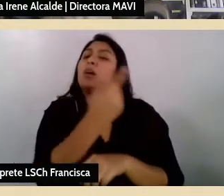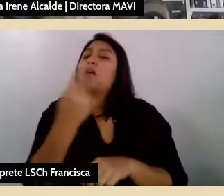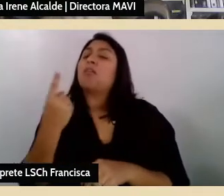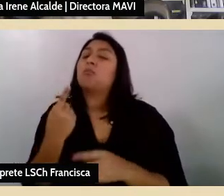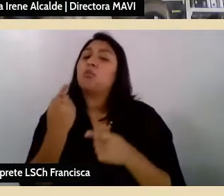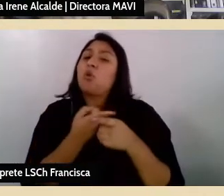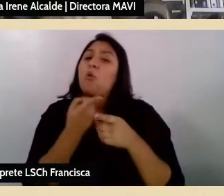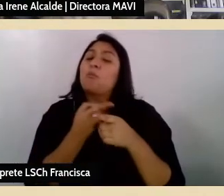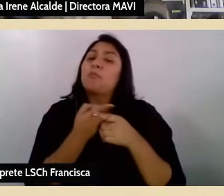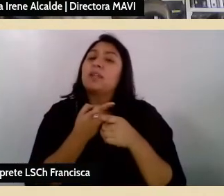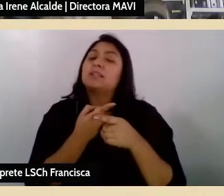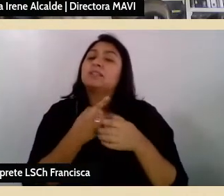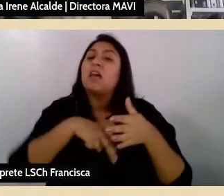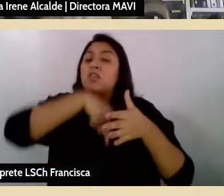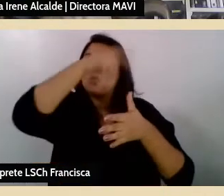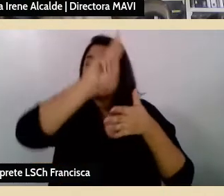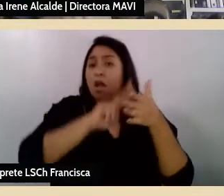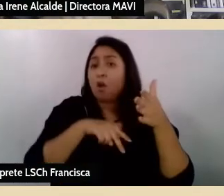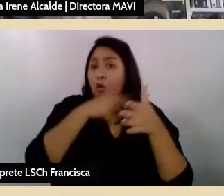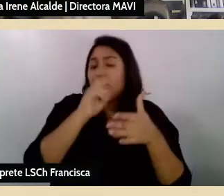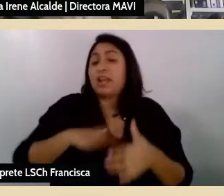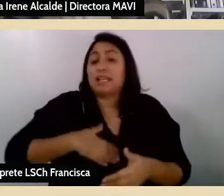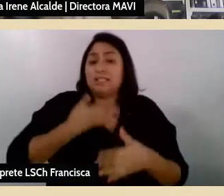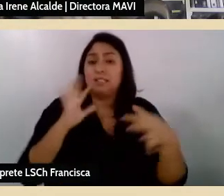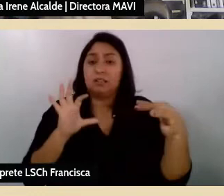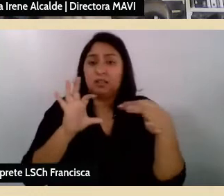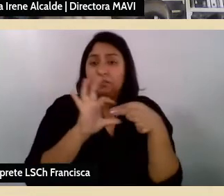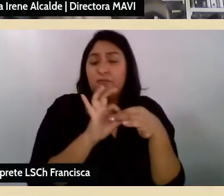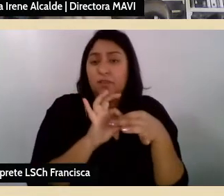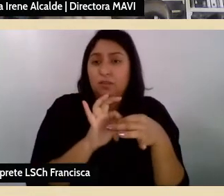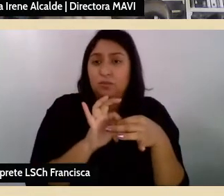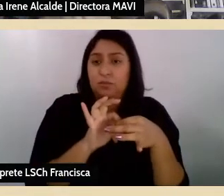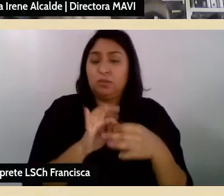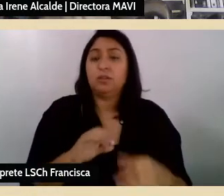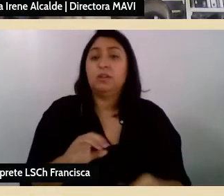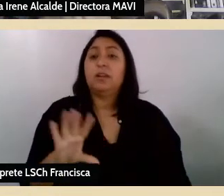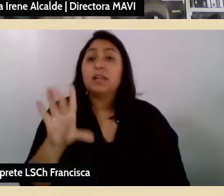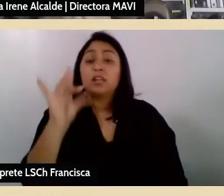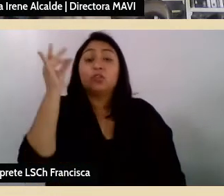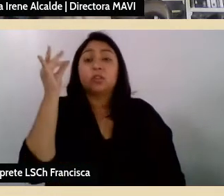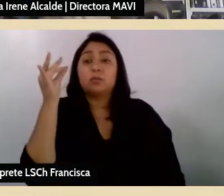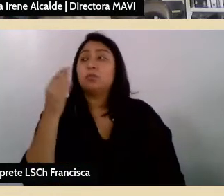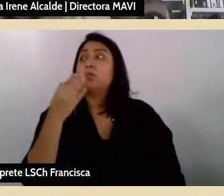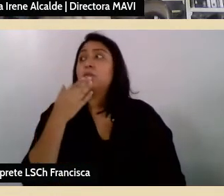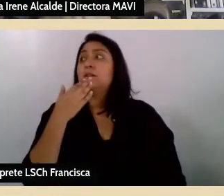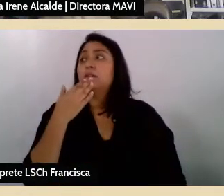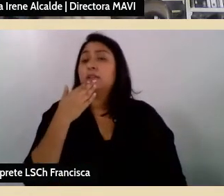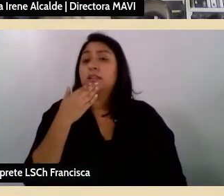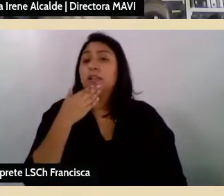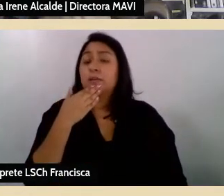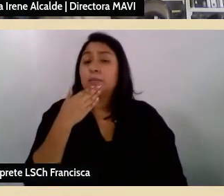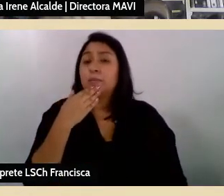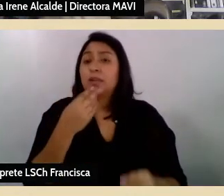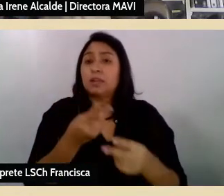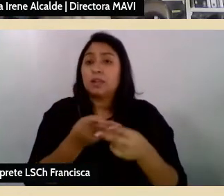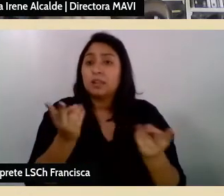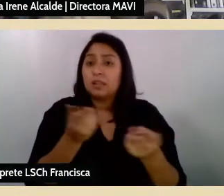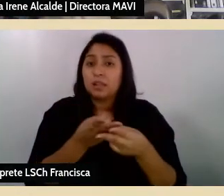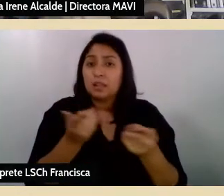como vinculado? Y ahí nos dimos cuenta que en realidad también al público le gusta